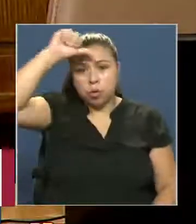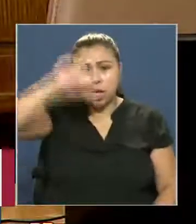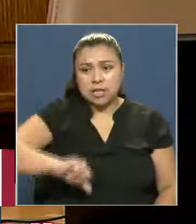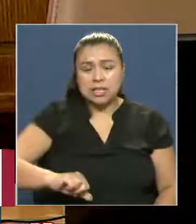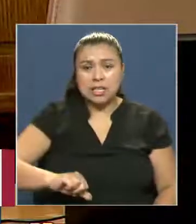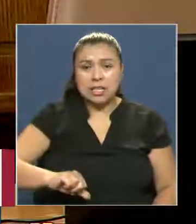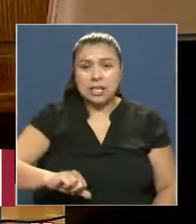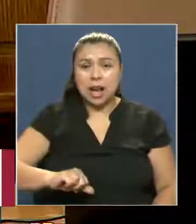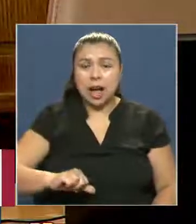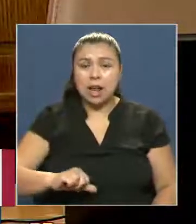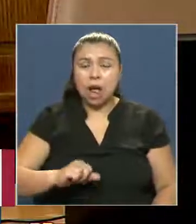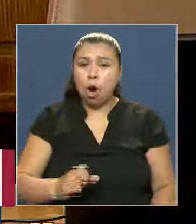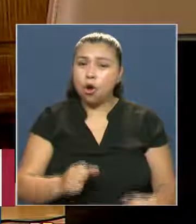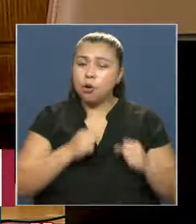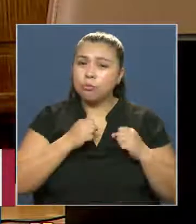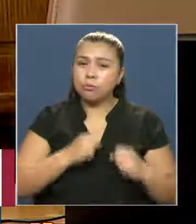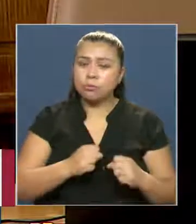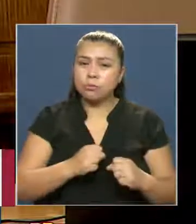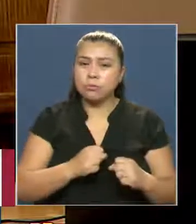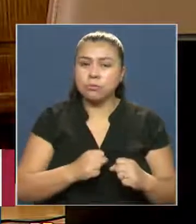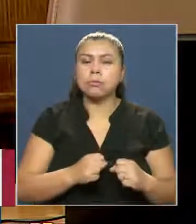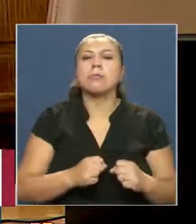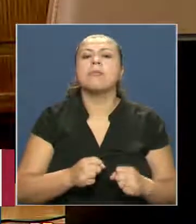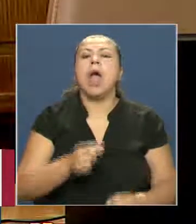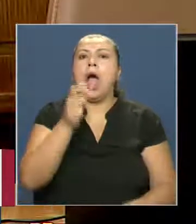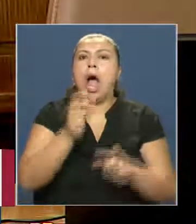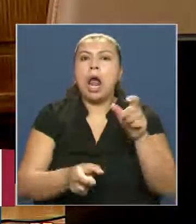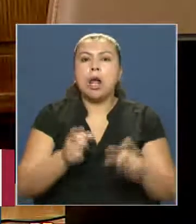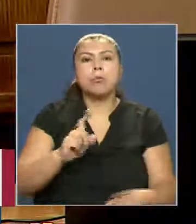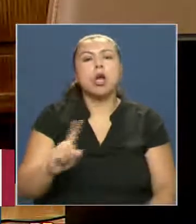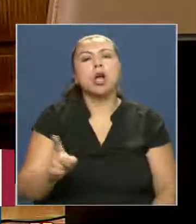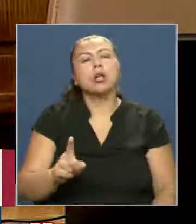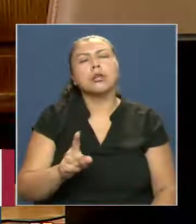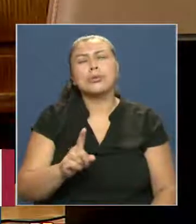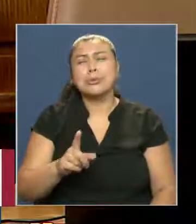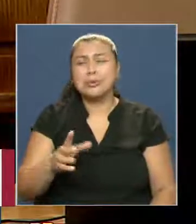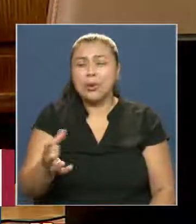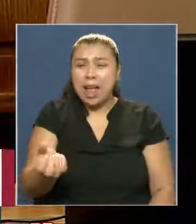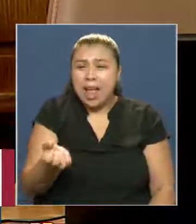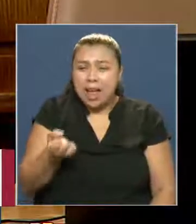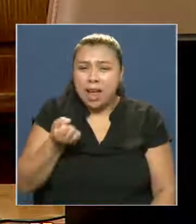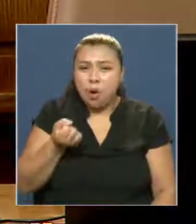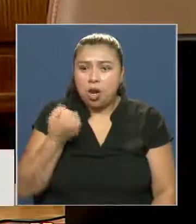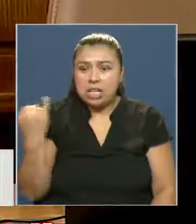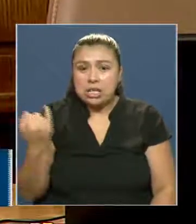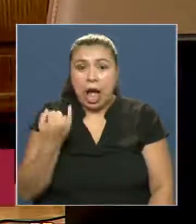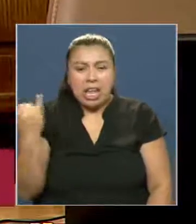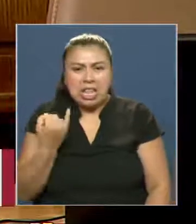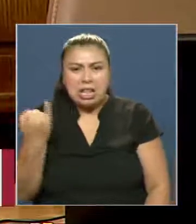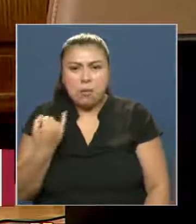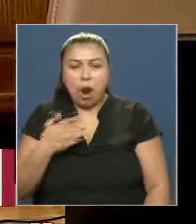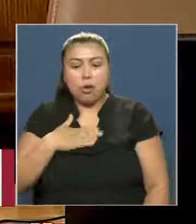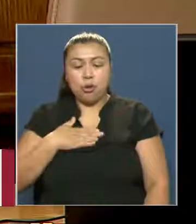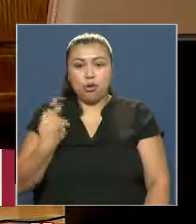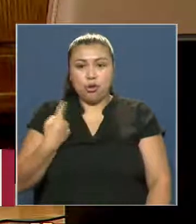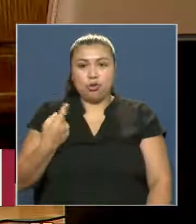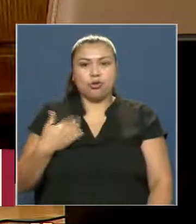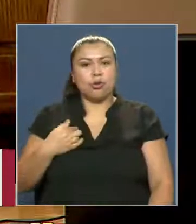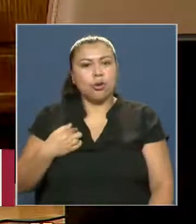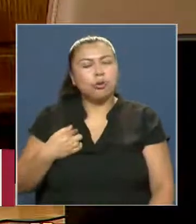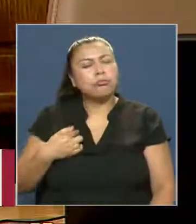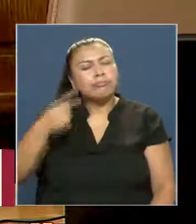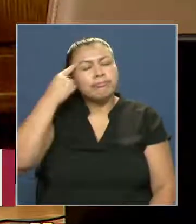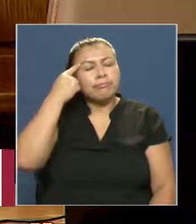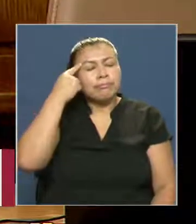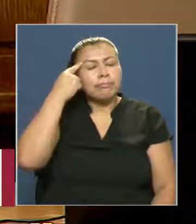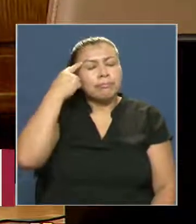energía la actitud de las personas irresponsables, egoístas e individualistas que solo piensan